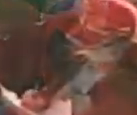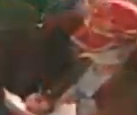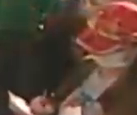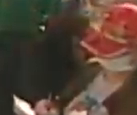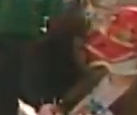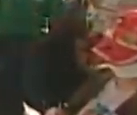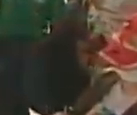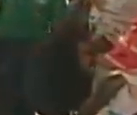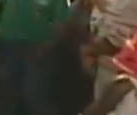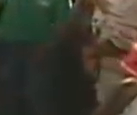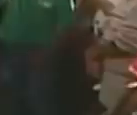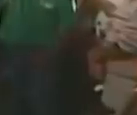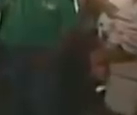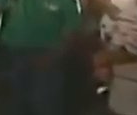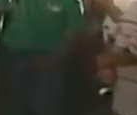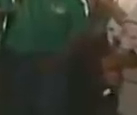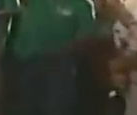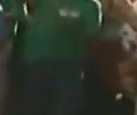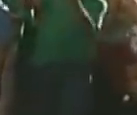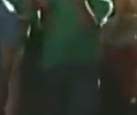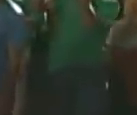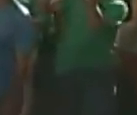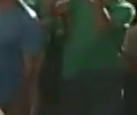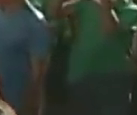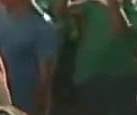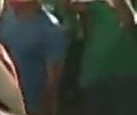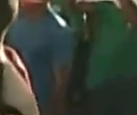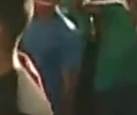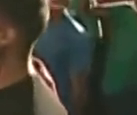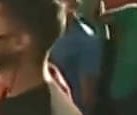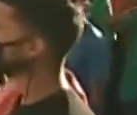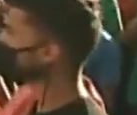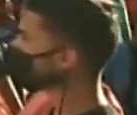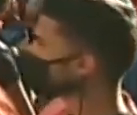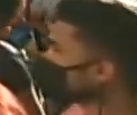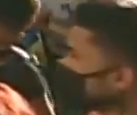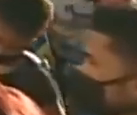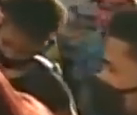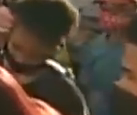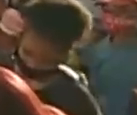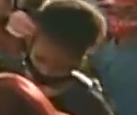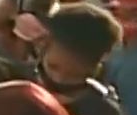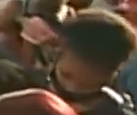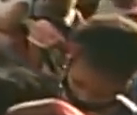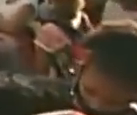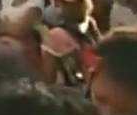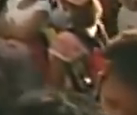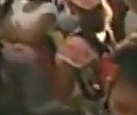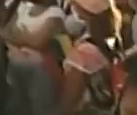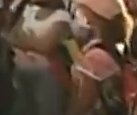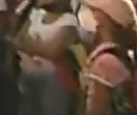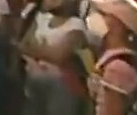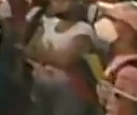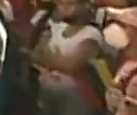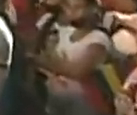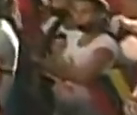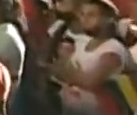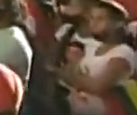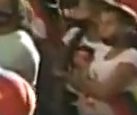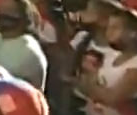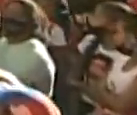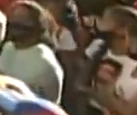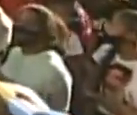cobertura a lo que es esta conmemoración histórica de la insurrección popular del 23 de enero del año